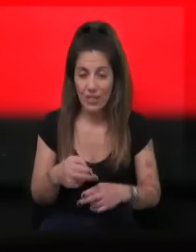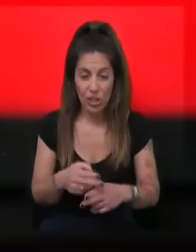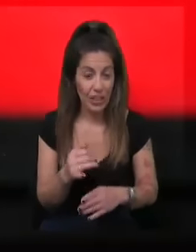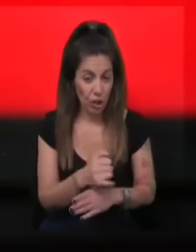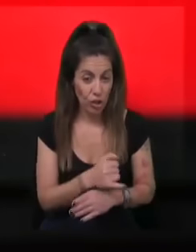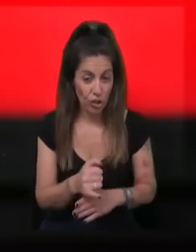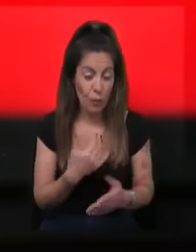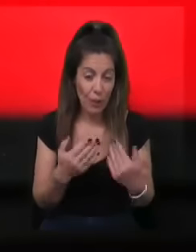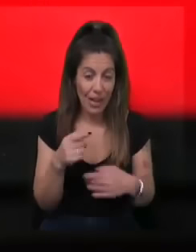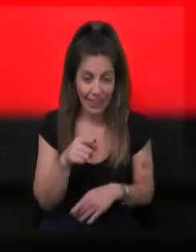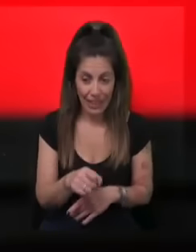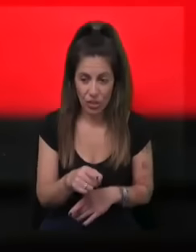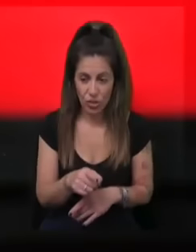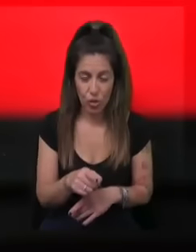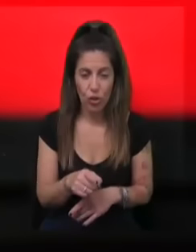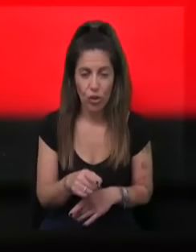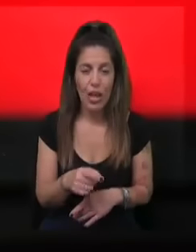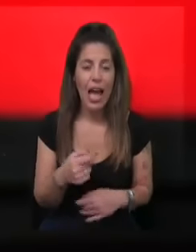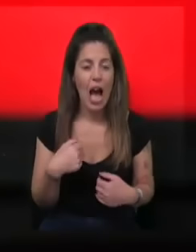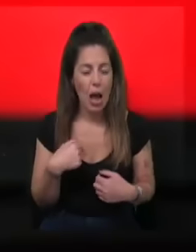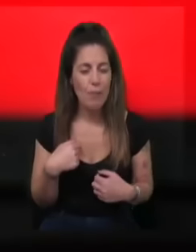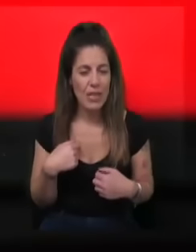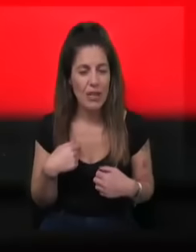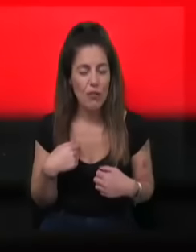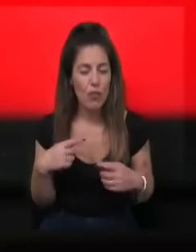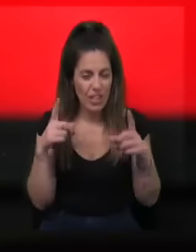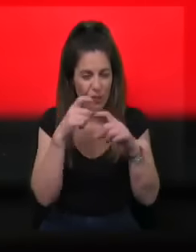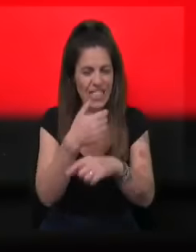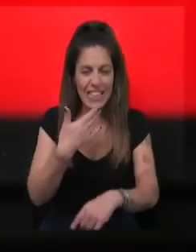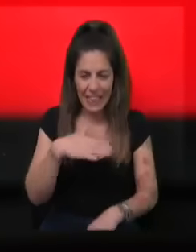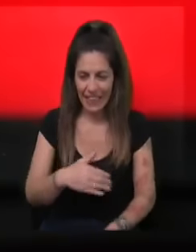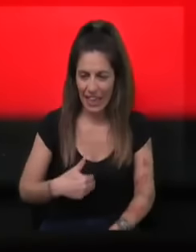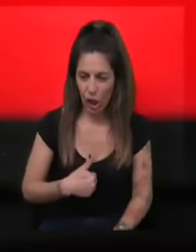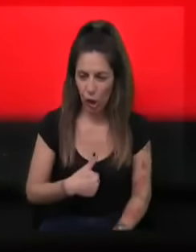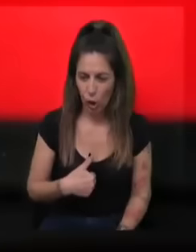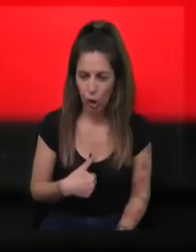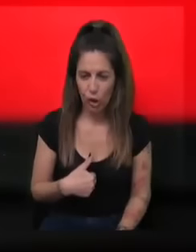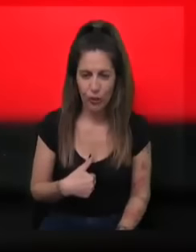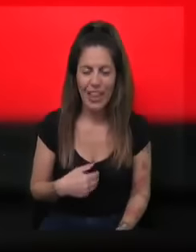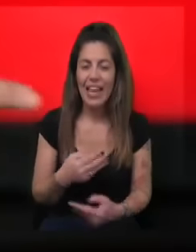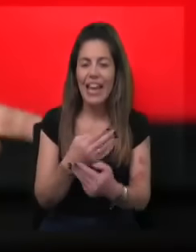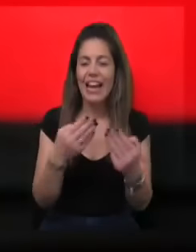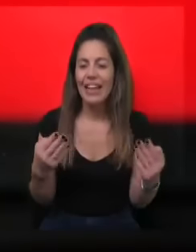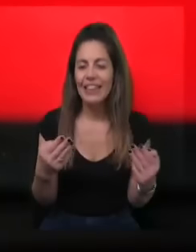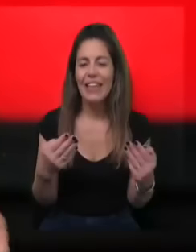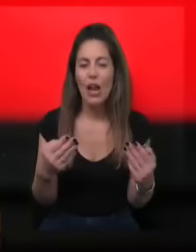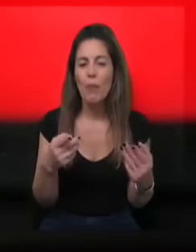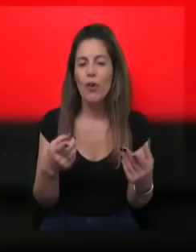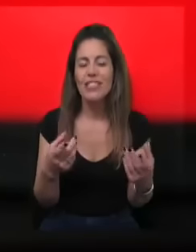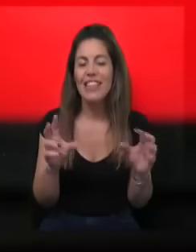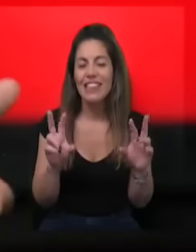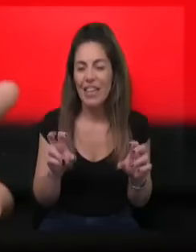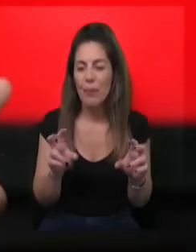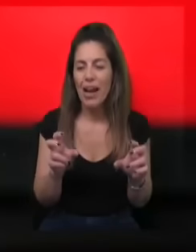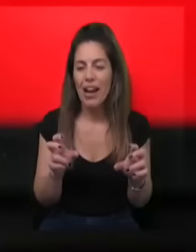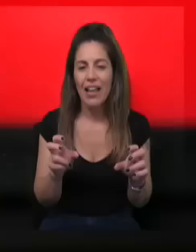hablar un poquito de eso porque a m me costó entender el rol y por ese efecto